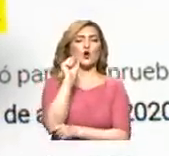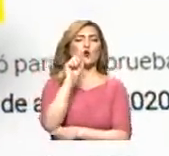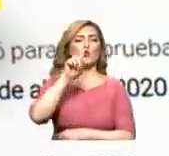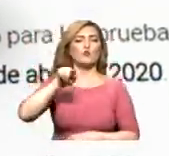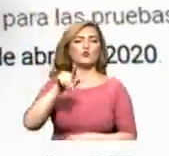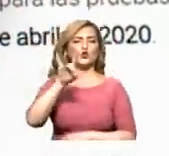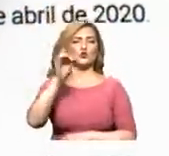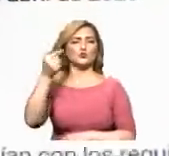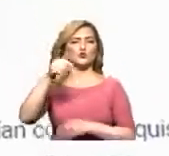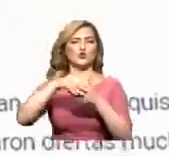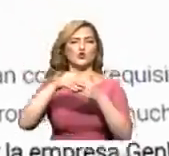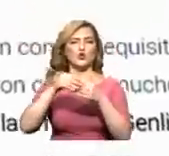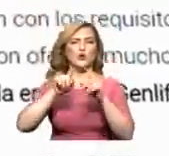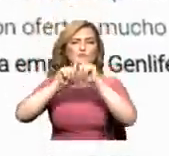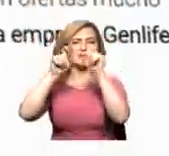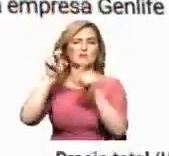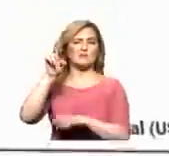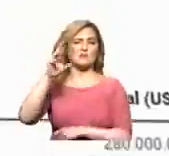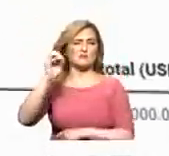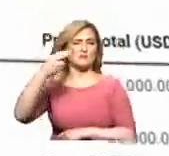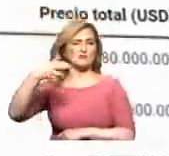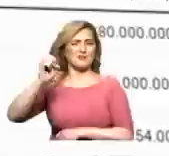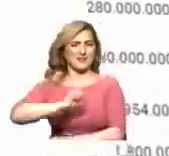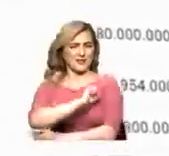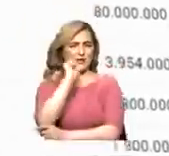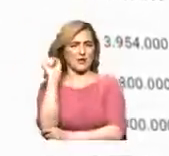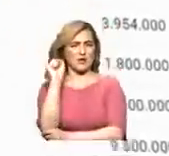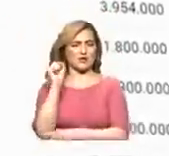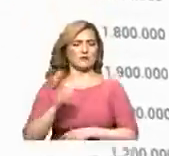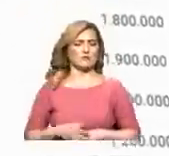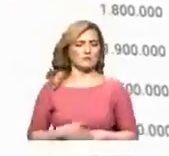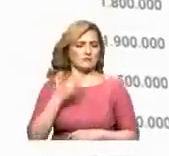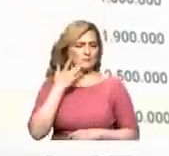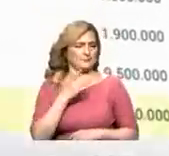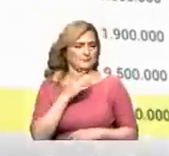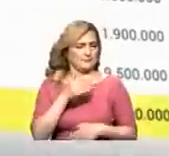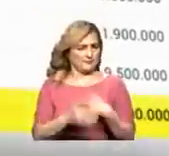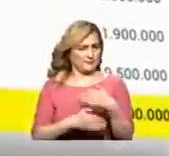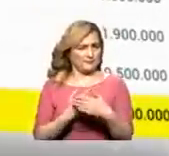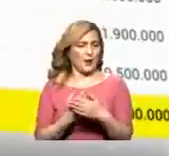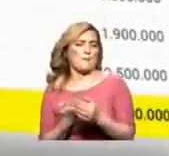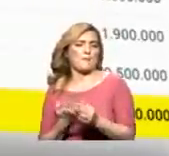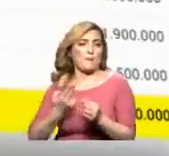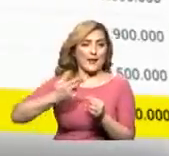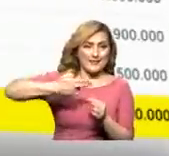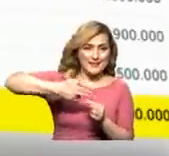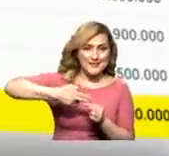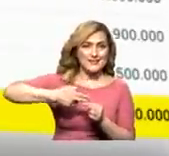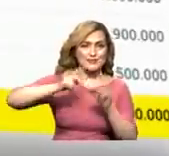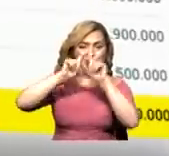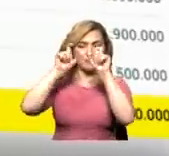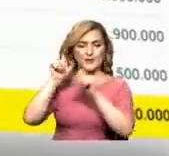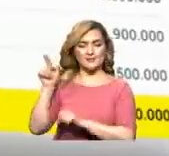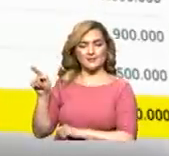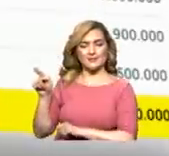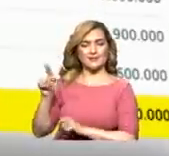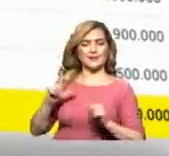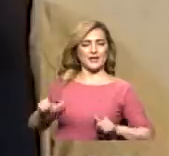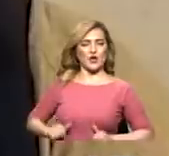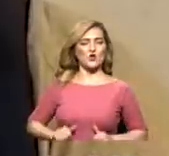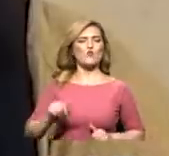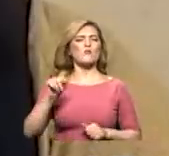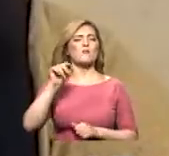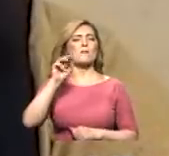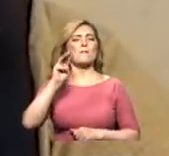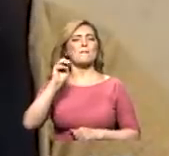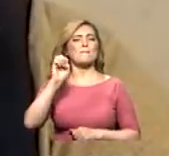$1.8 millones, a razón de $18 cada una. Lo curioso es que en este proceso también oferta Salumed S.A.